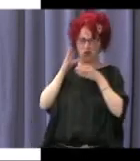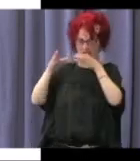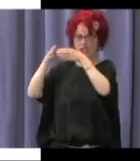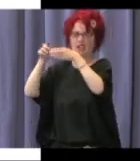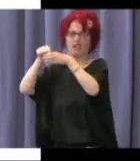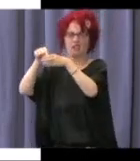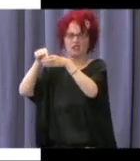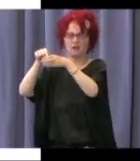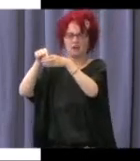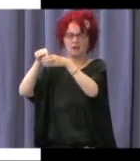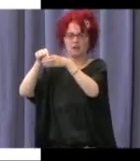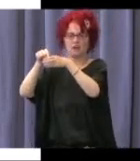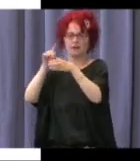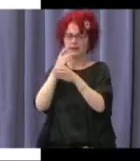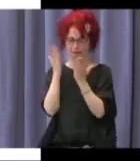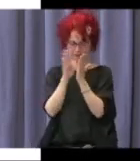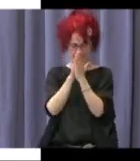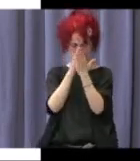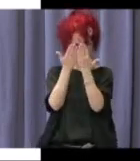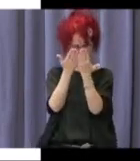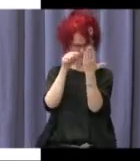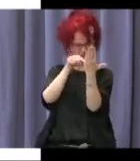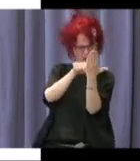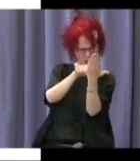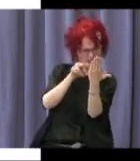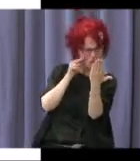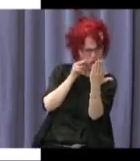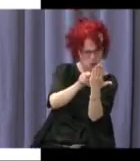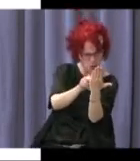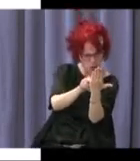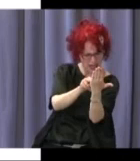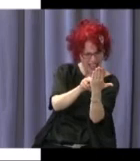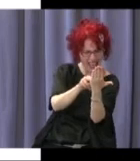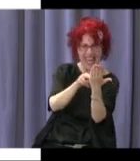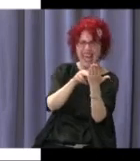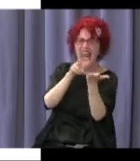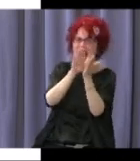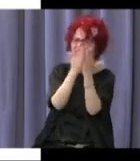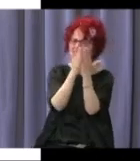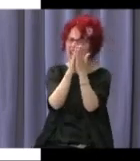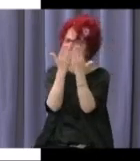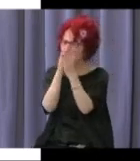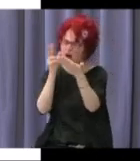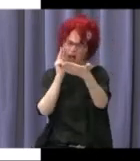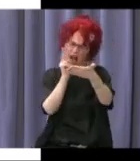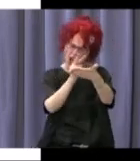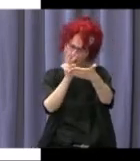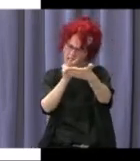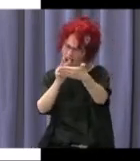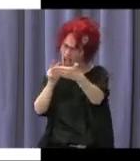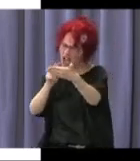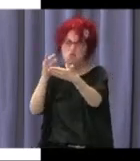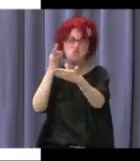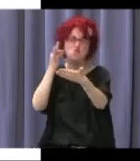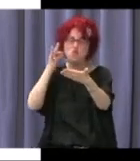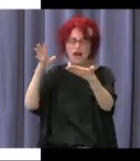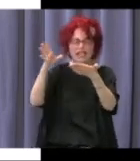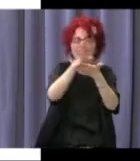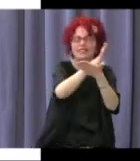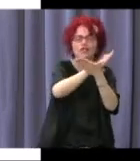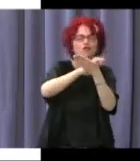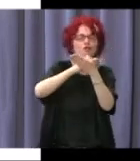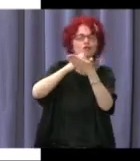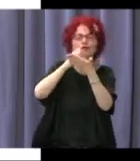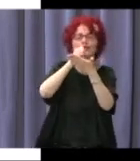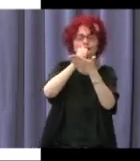expresión del diccionario, porque tú vas a cualquier obra literaria de no hace mucho tiempo atrás y aparecen las mujeres, y tú lo sabes, que quien